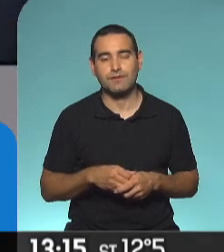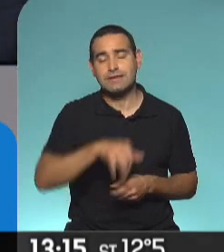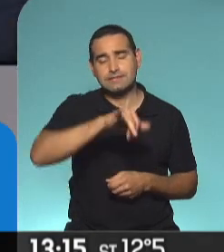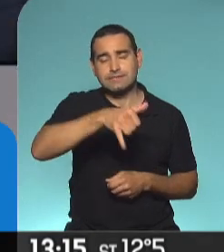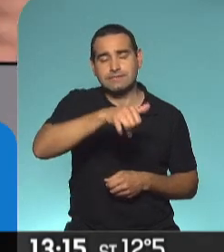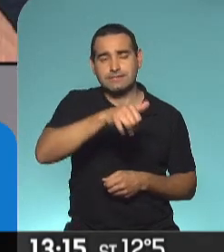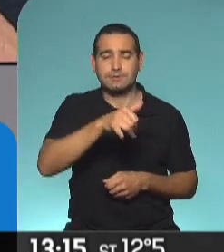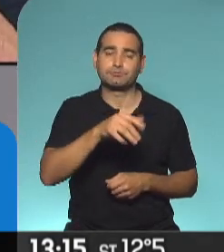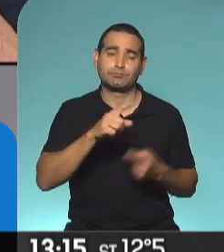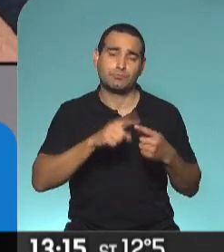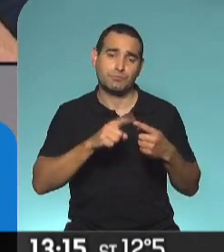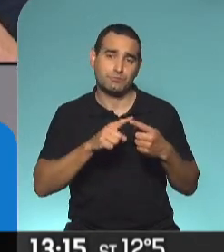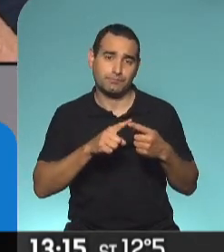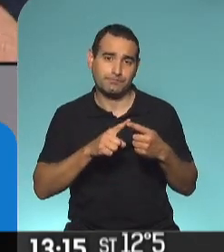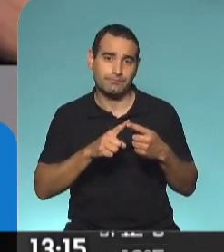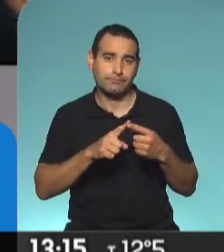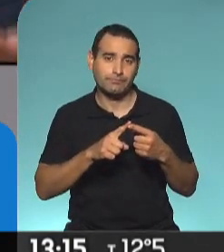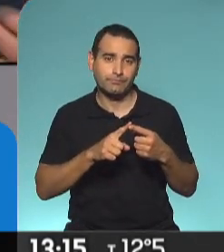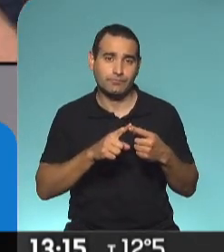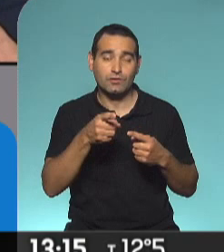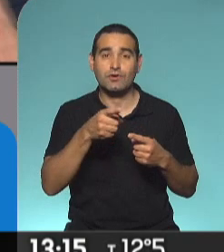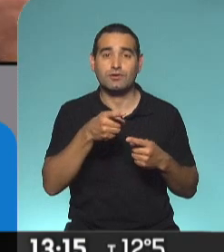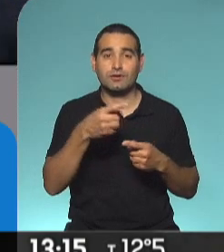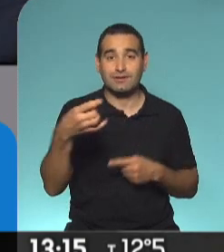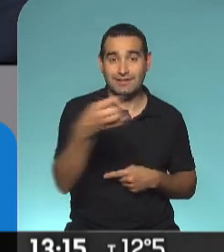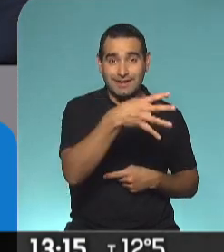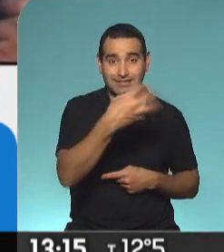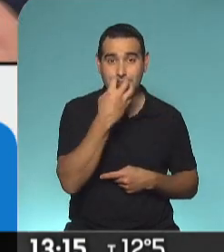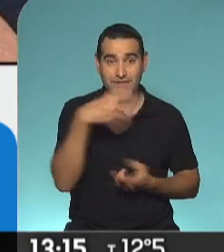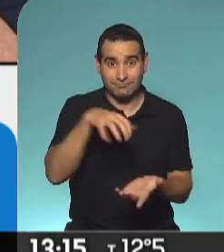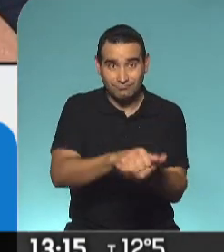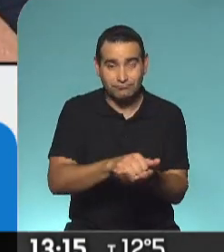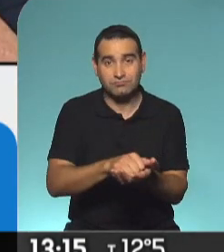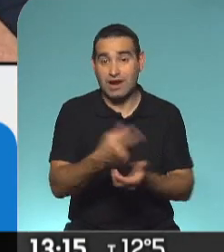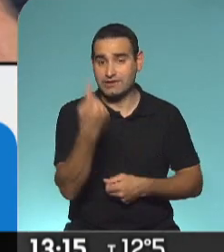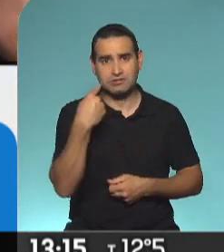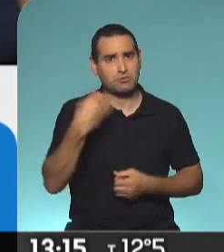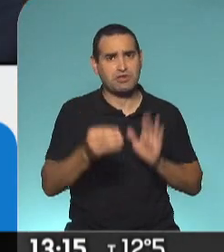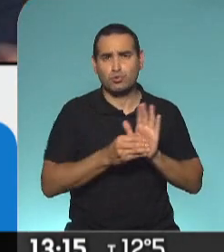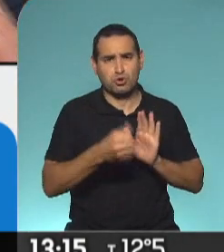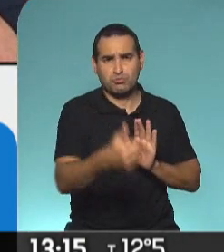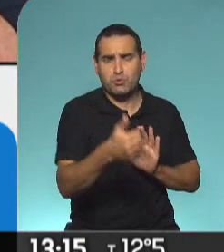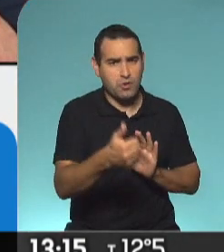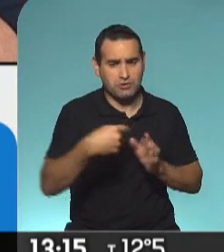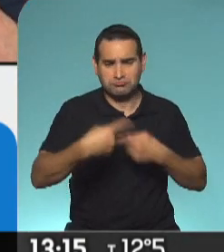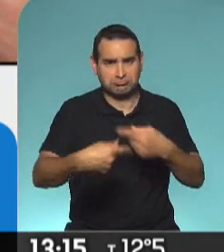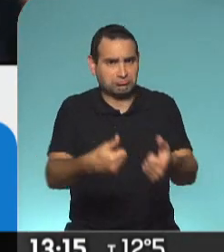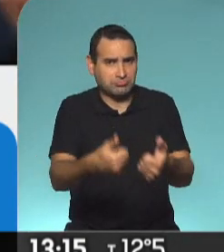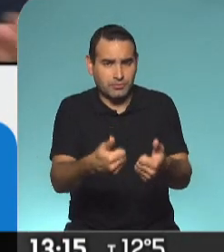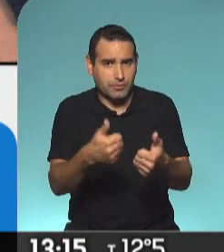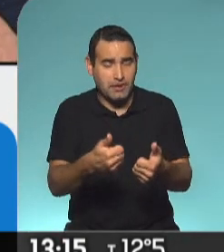en primer lugar con respecto a la reserva de turnos la verdad que ayer funciona muy bien en el tren sarmiento va a seguir funcionando